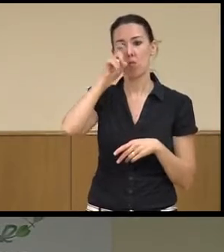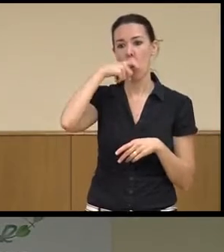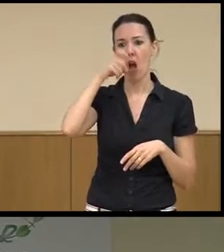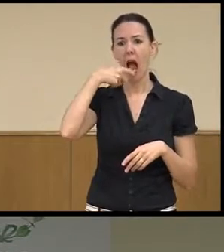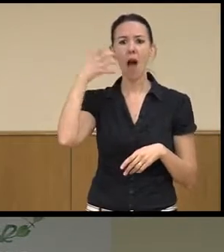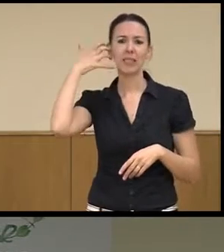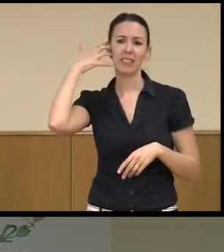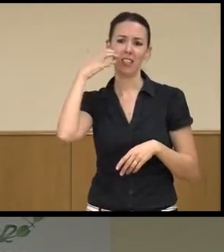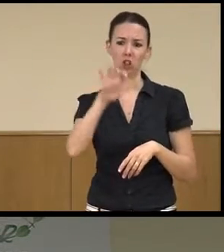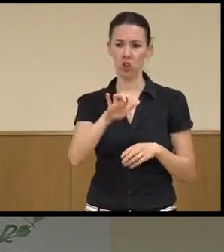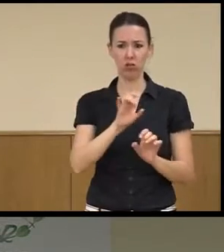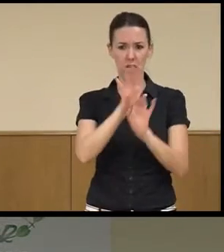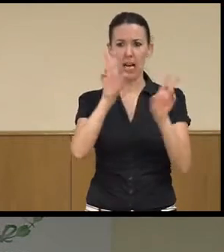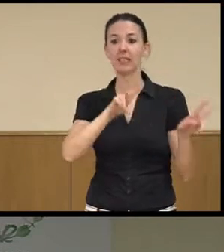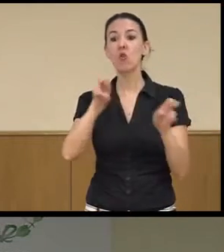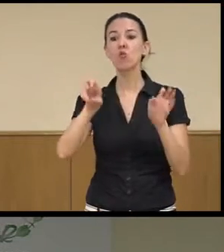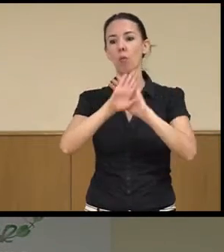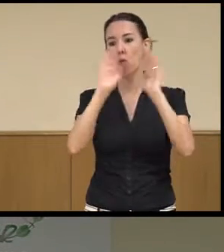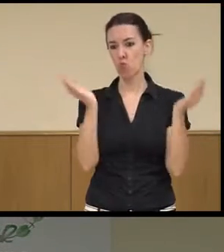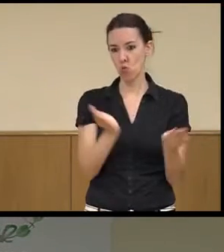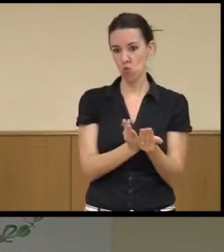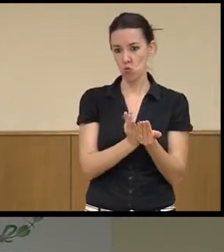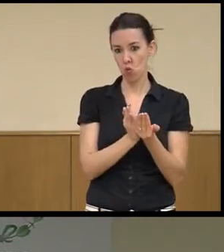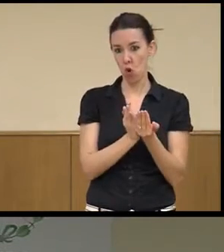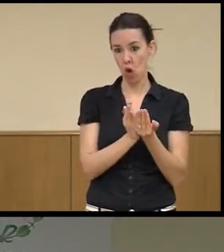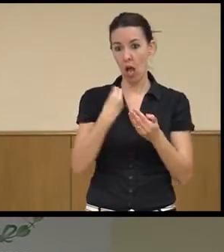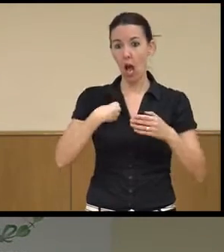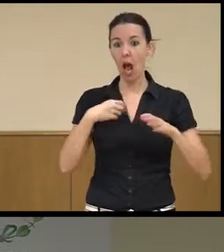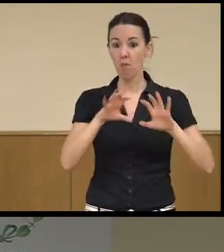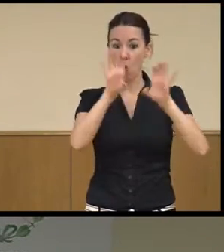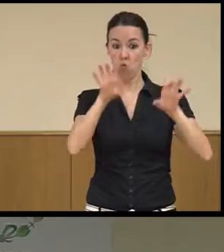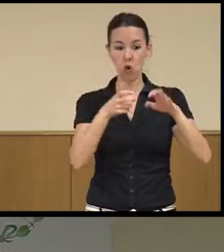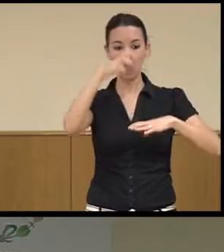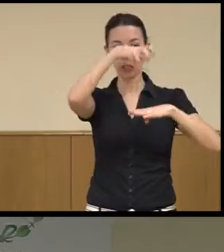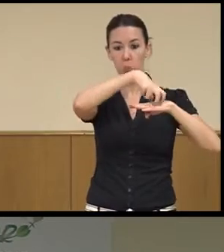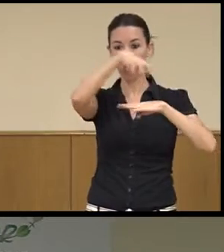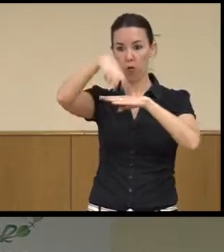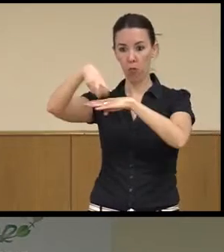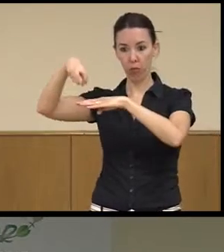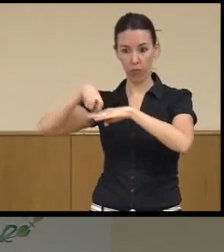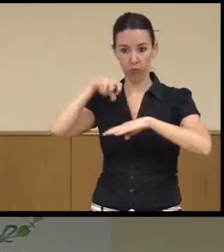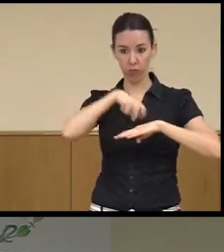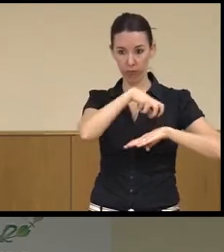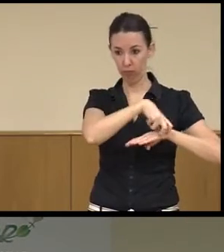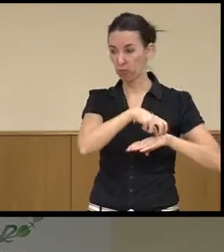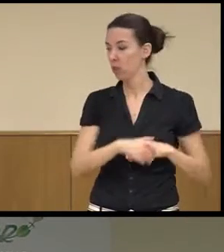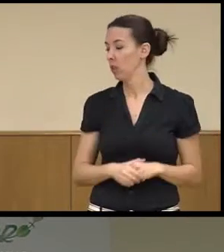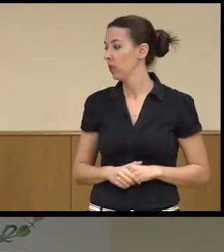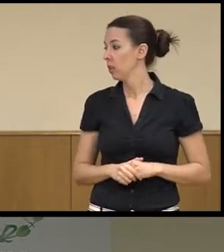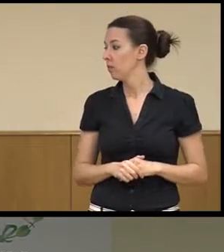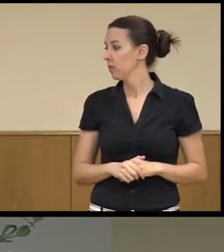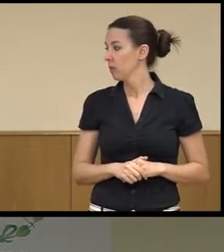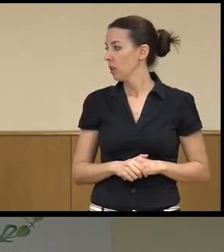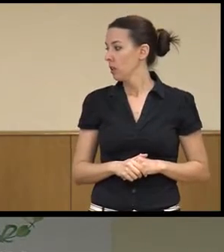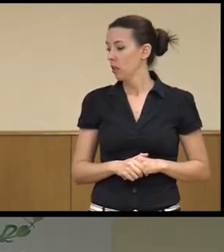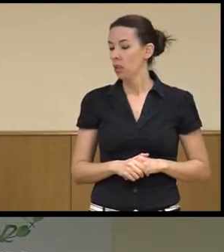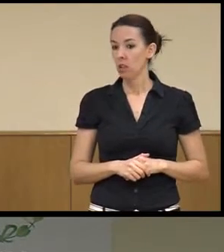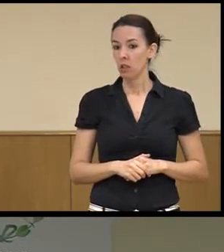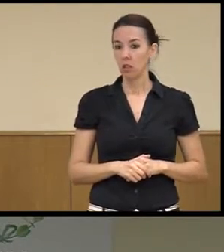carísimas aves exóticas del Nuevo Mundo, que reposan sobre los muebles repartidos por la amplia estancia. Hay otros dos